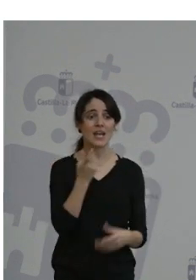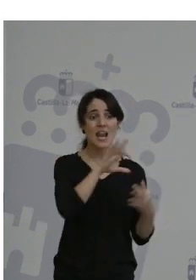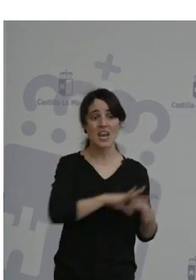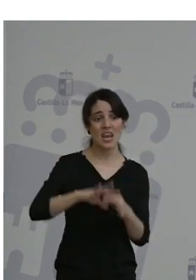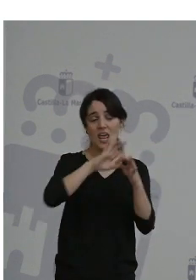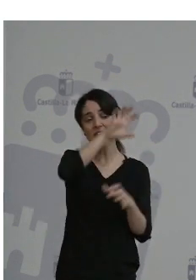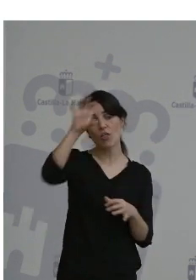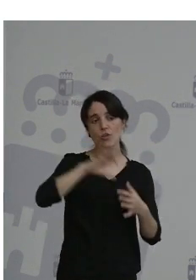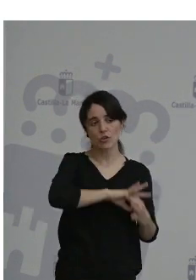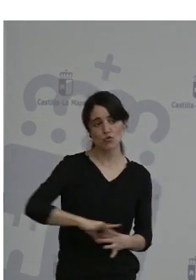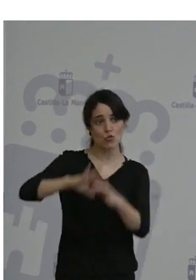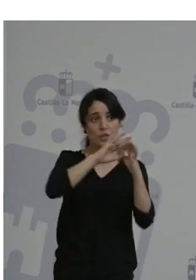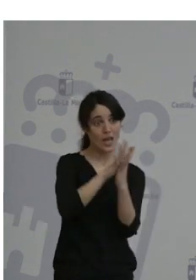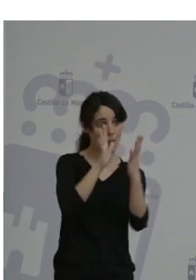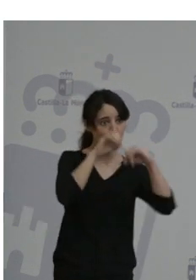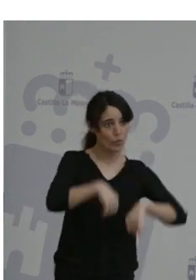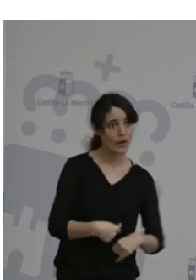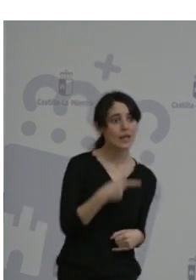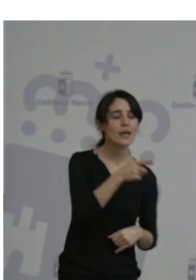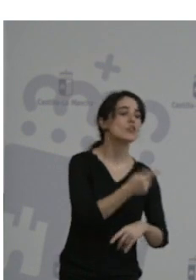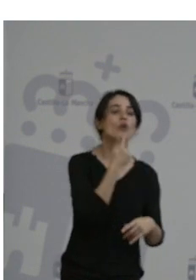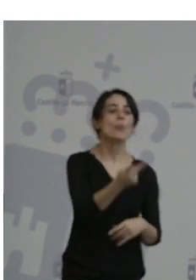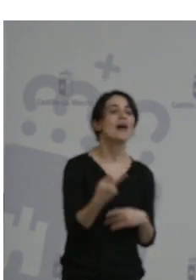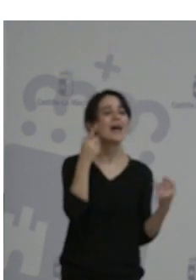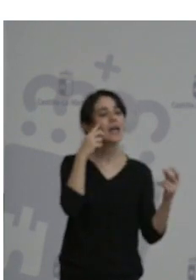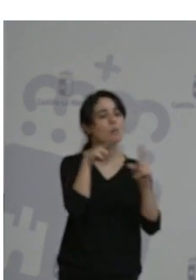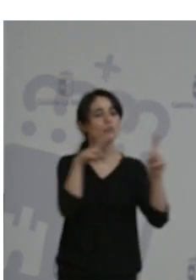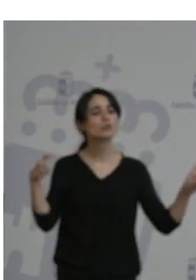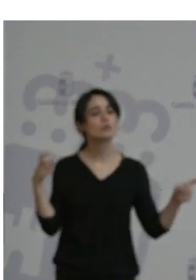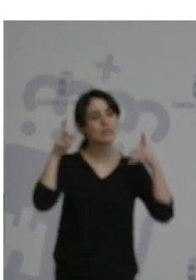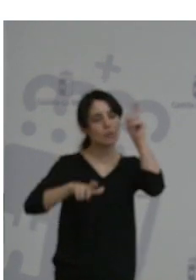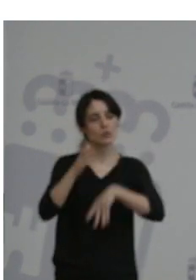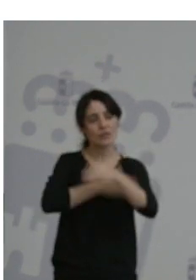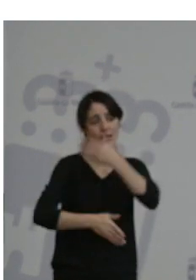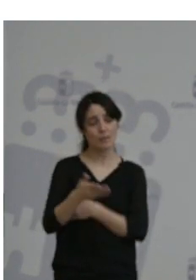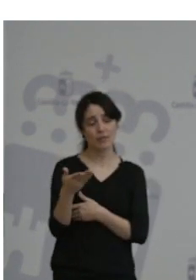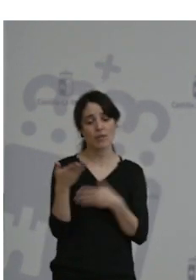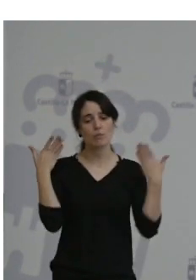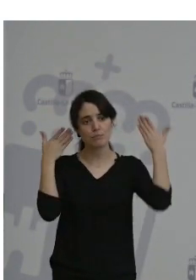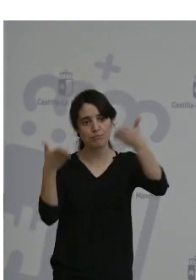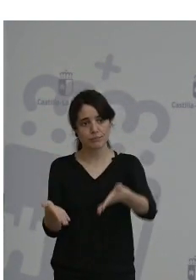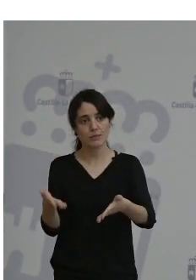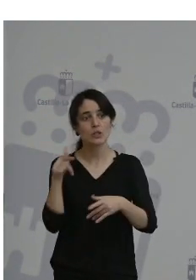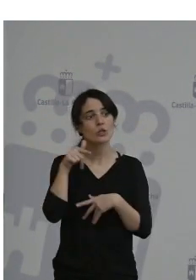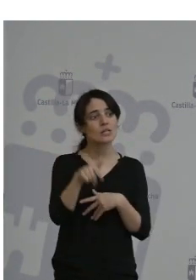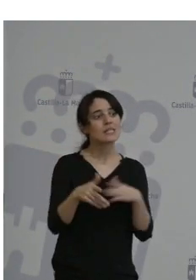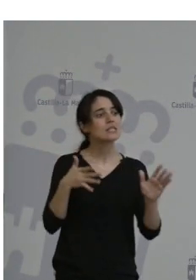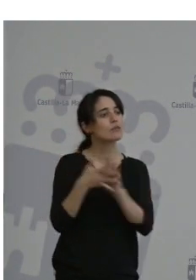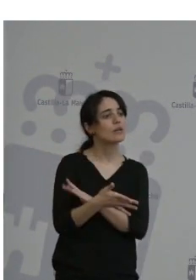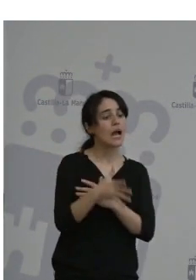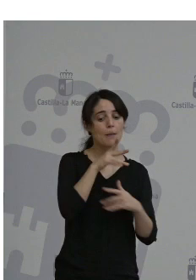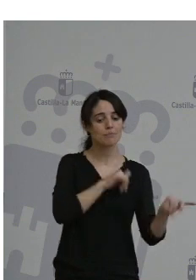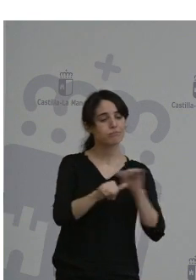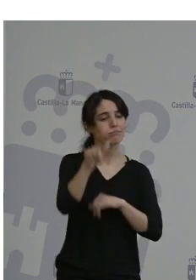la que supone la consagración del enfoque de derechos de las personas con discapacidad, de modo que considere a las personas con discapacidad